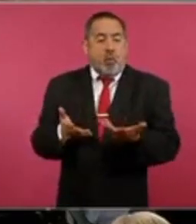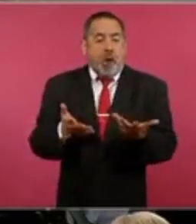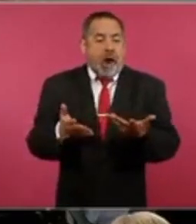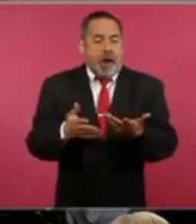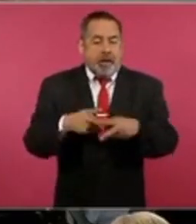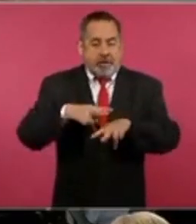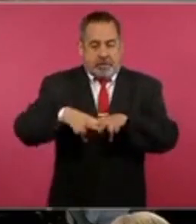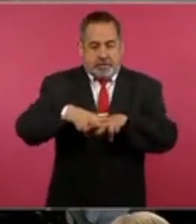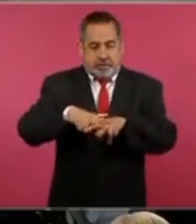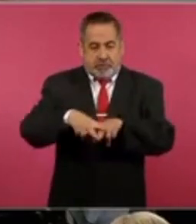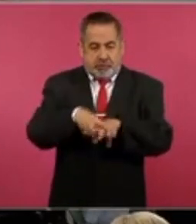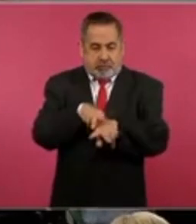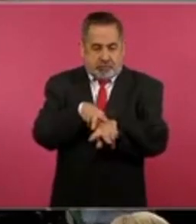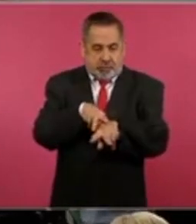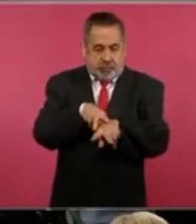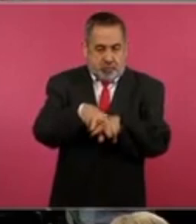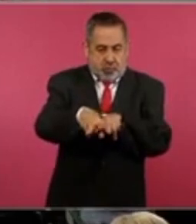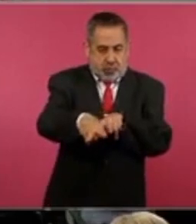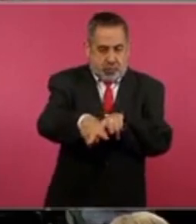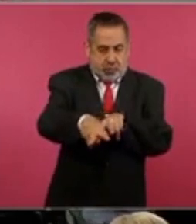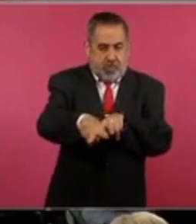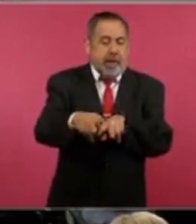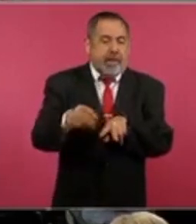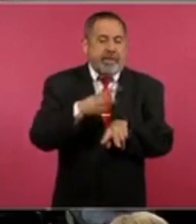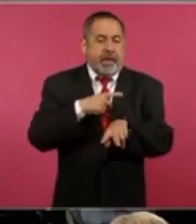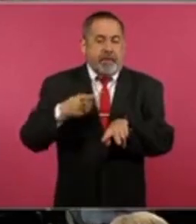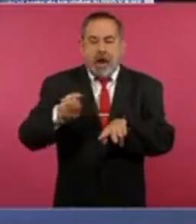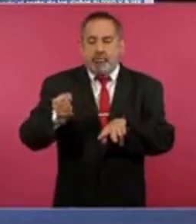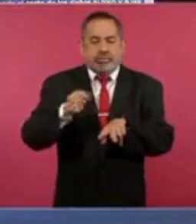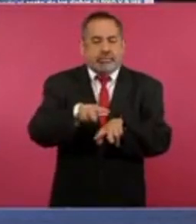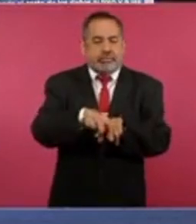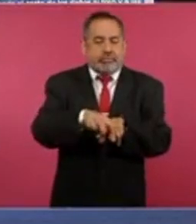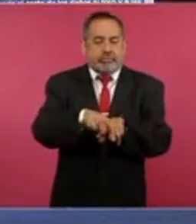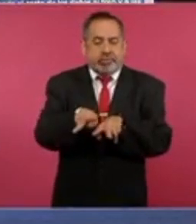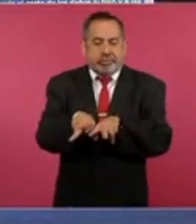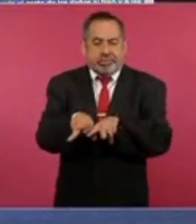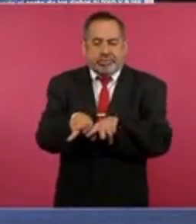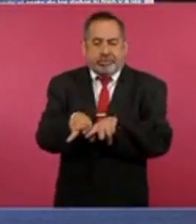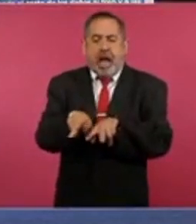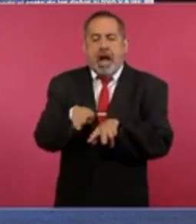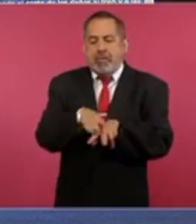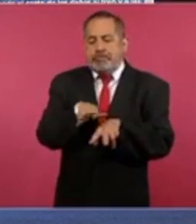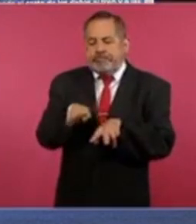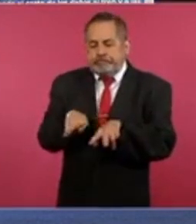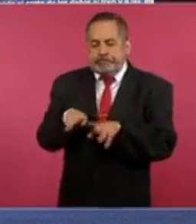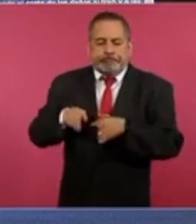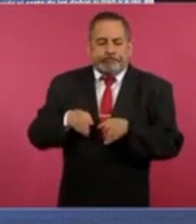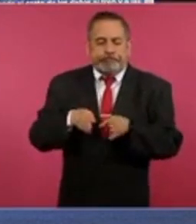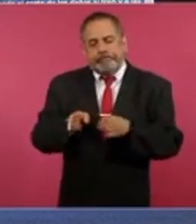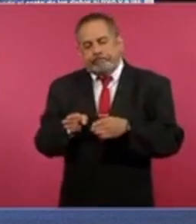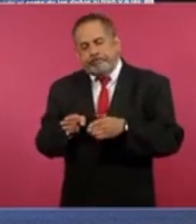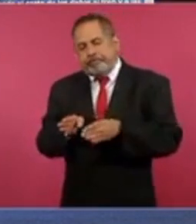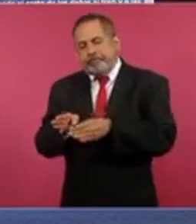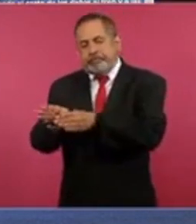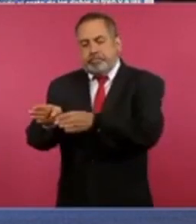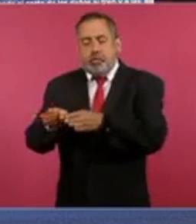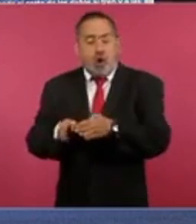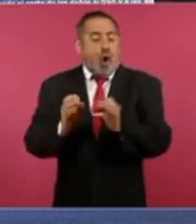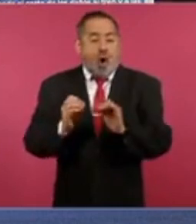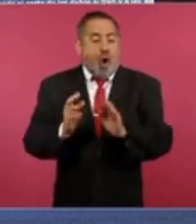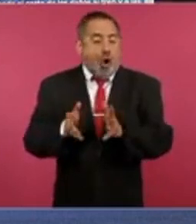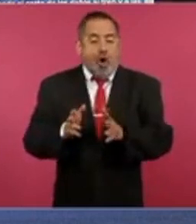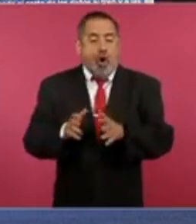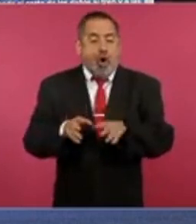aparato de vía, que es lo que tenemos aquí, marca o lo pueden colocar para que siga el tren